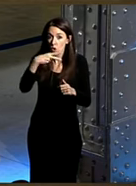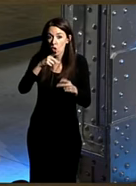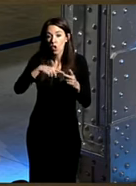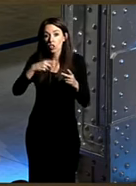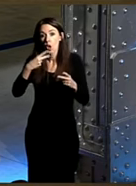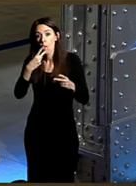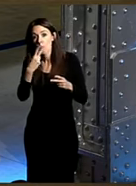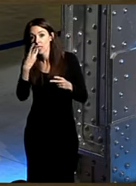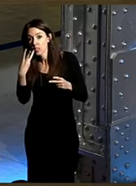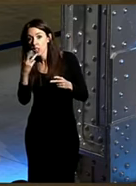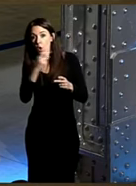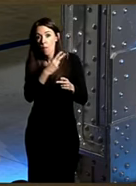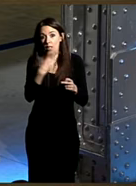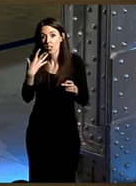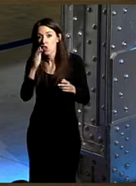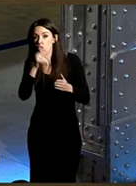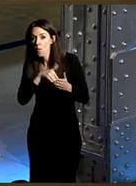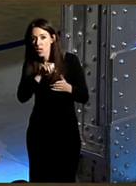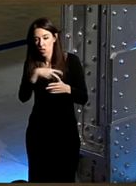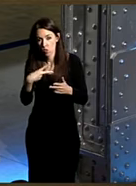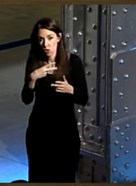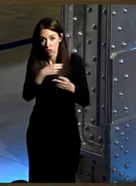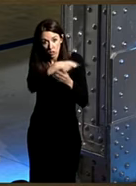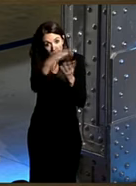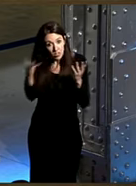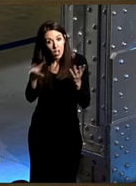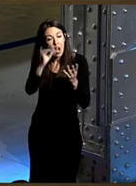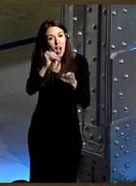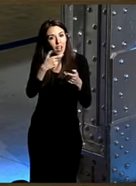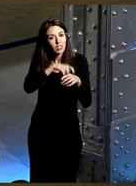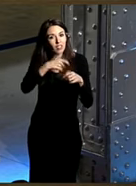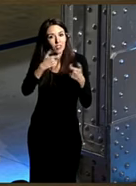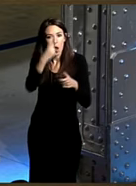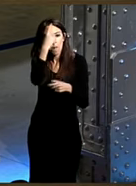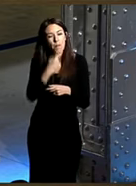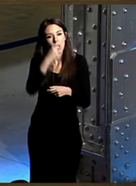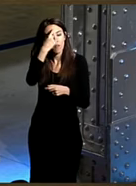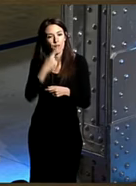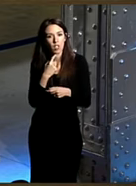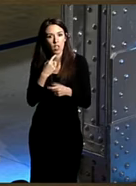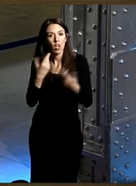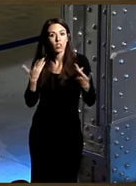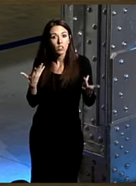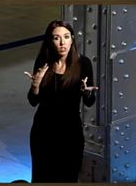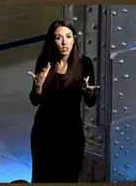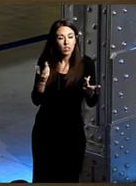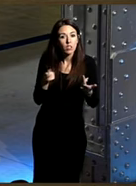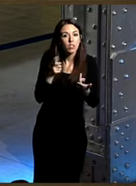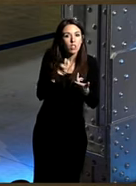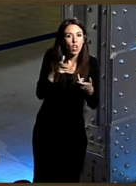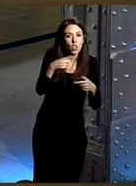23 o 25.000 euros. En ese abanico también hay determinado tipo de perfiles. ¿Cuál es el target con el que